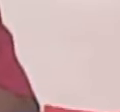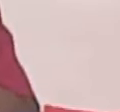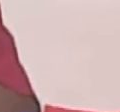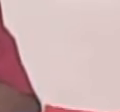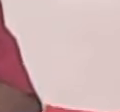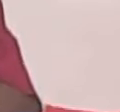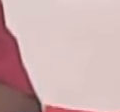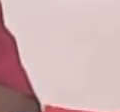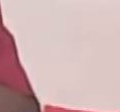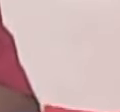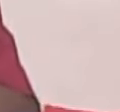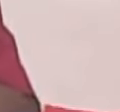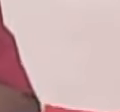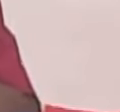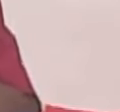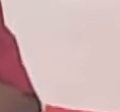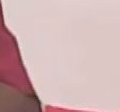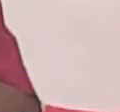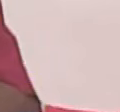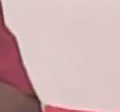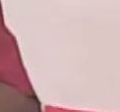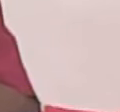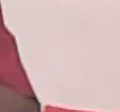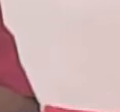cosa juzgada, ¿no? Que dicen